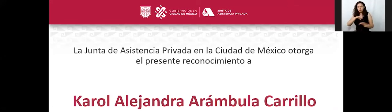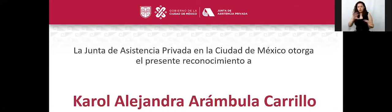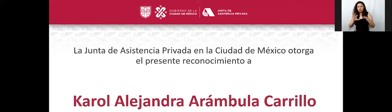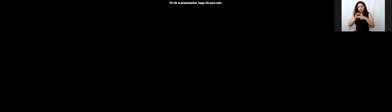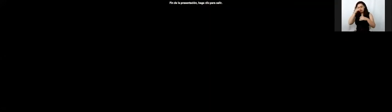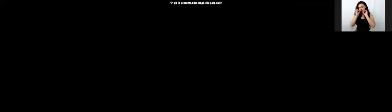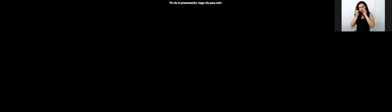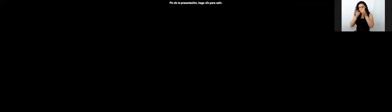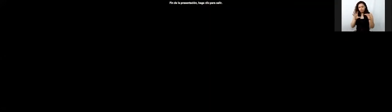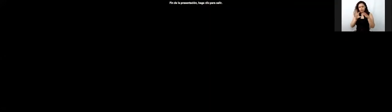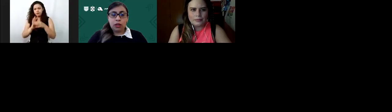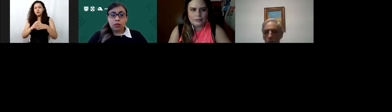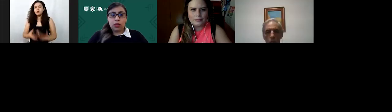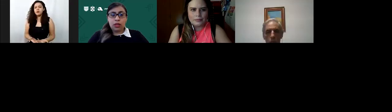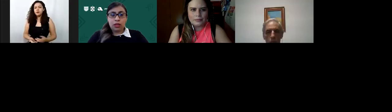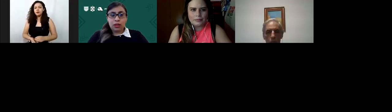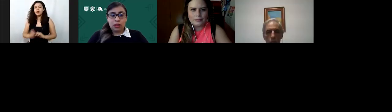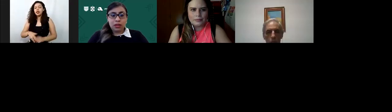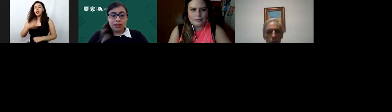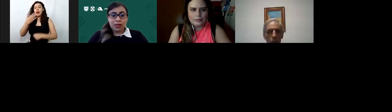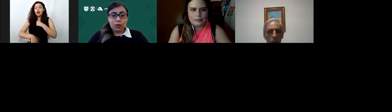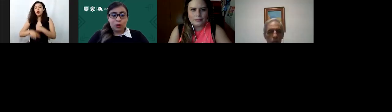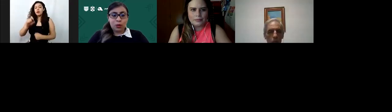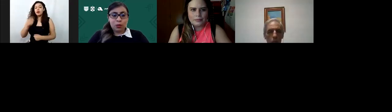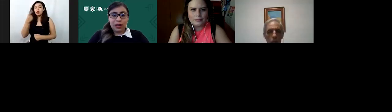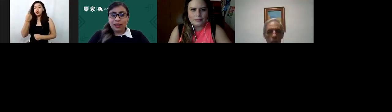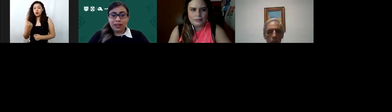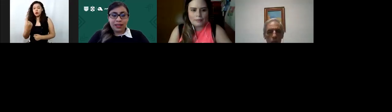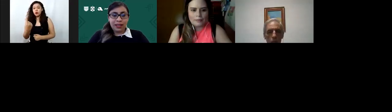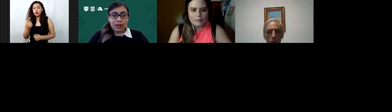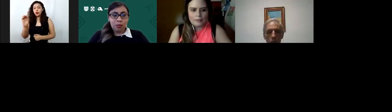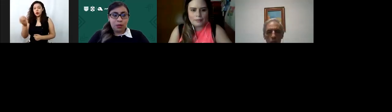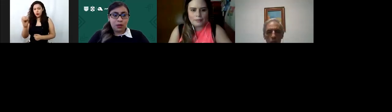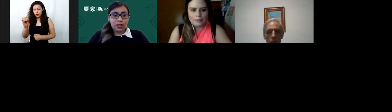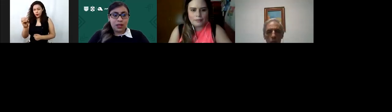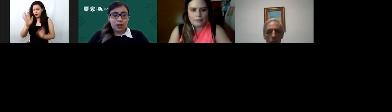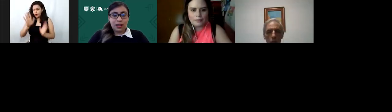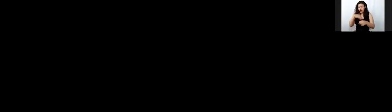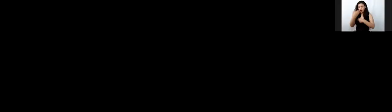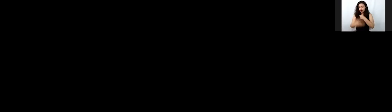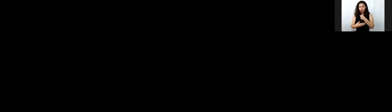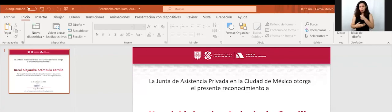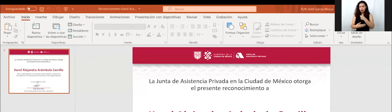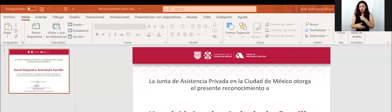organizaciones, cerrando el día 21 de octubre. Perdón, se salió